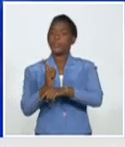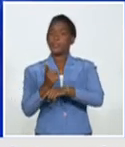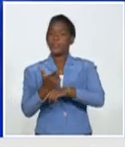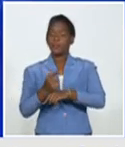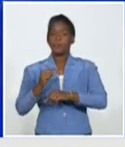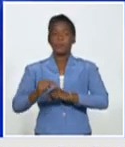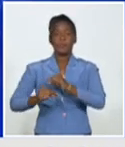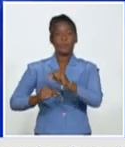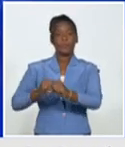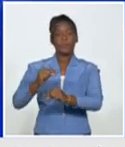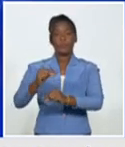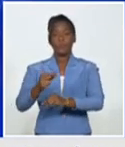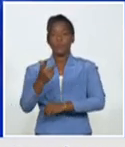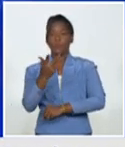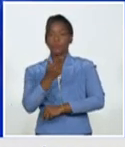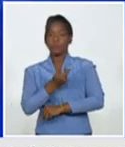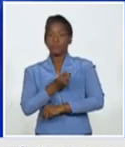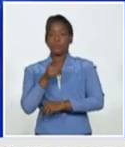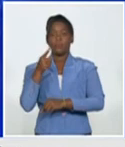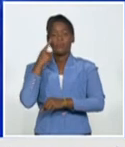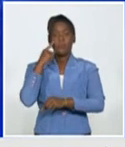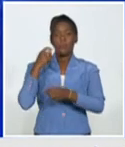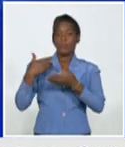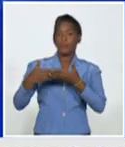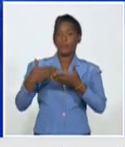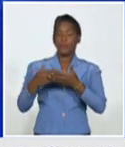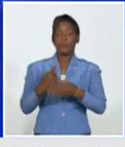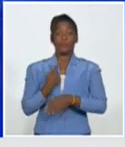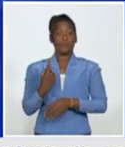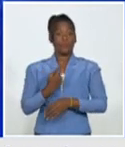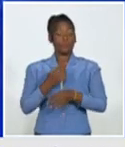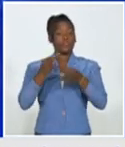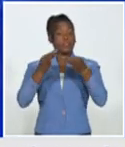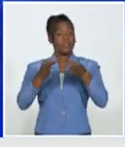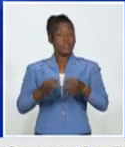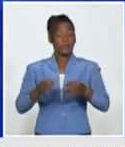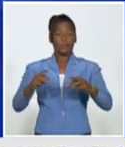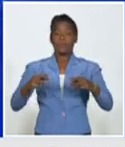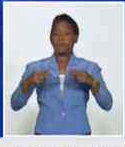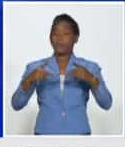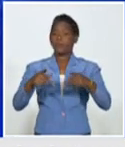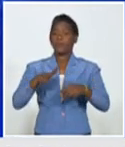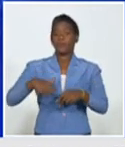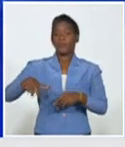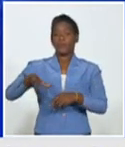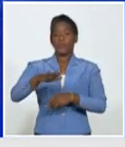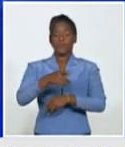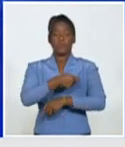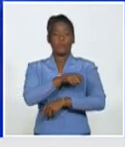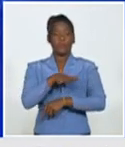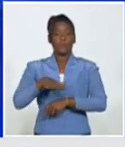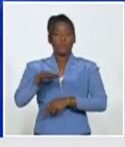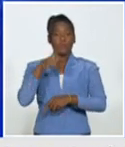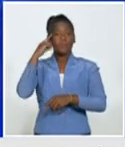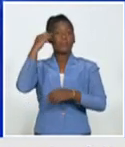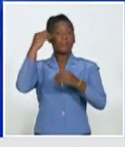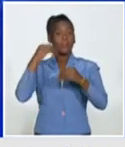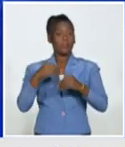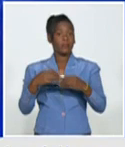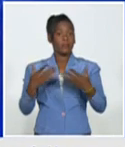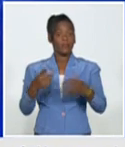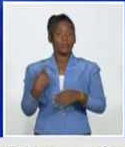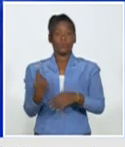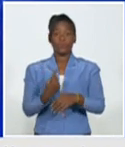Razón por la cual nunca perdemos la oportunidad de reiterar que esto se